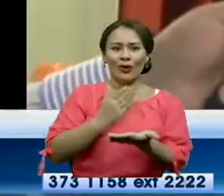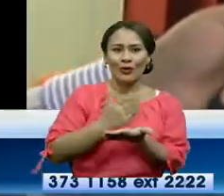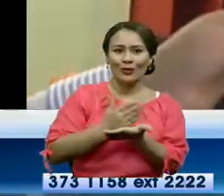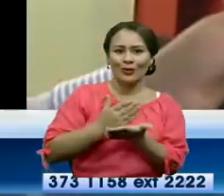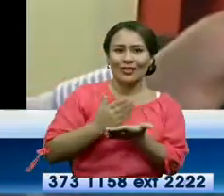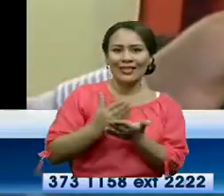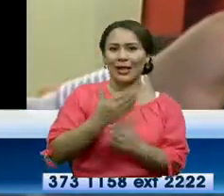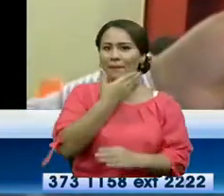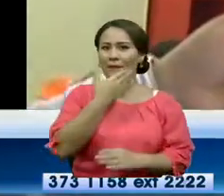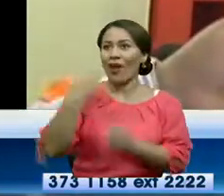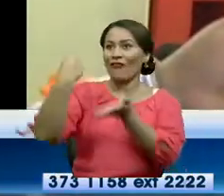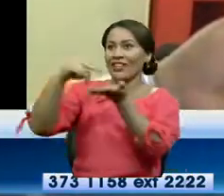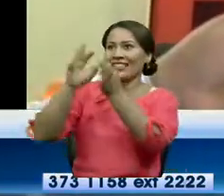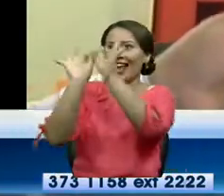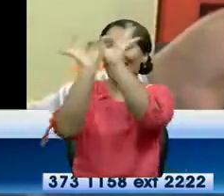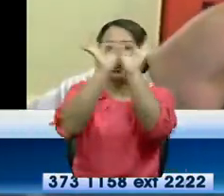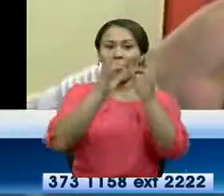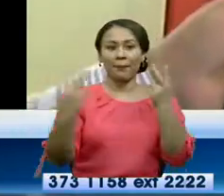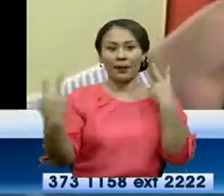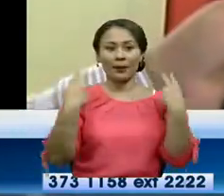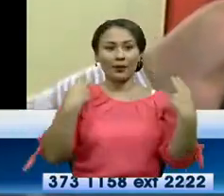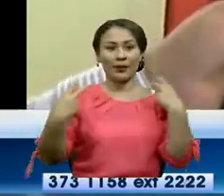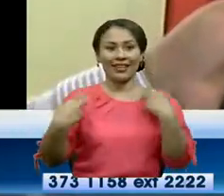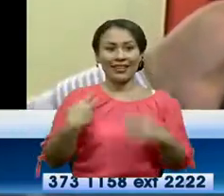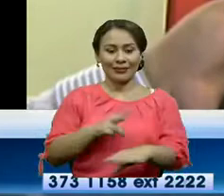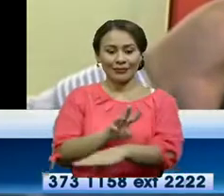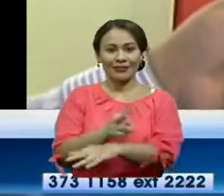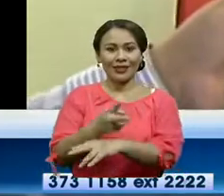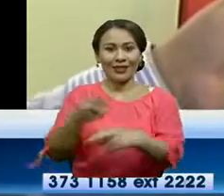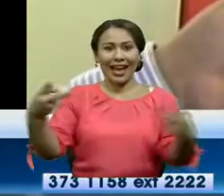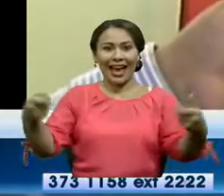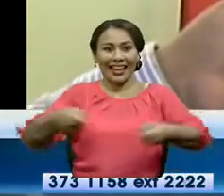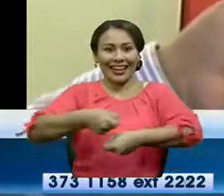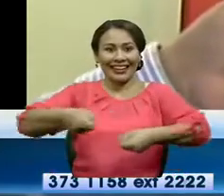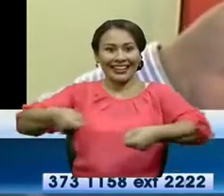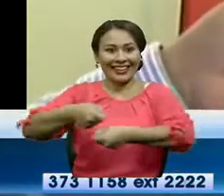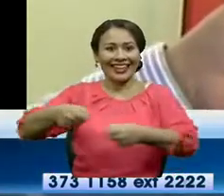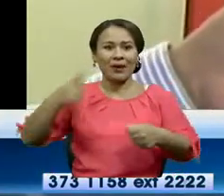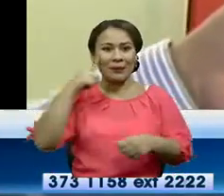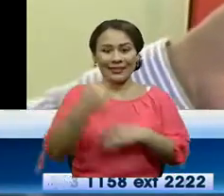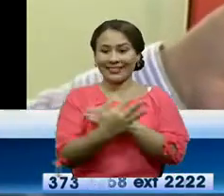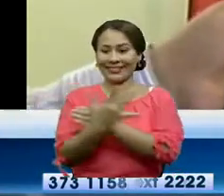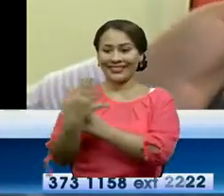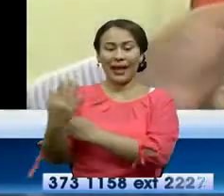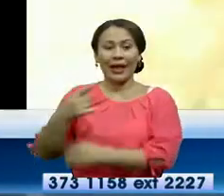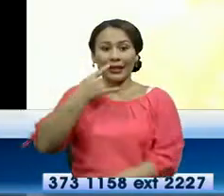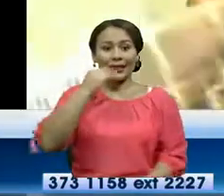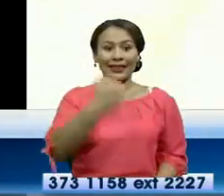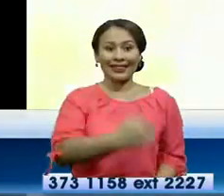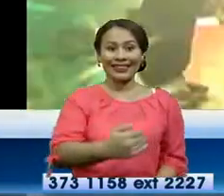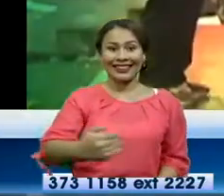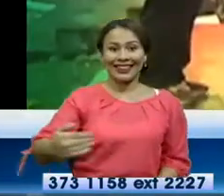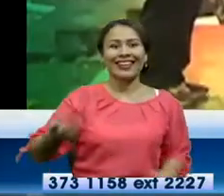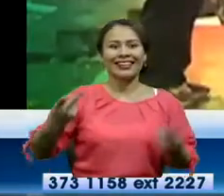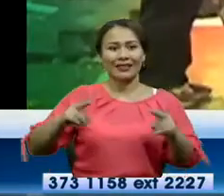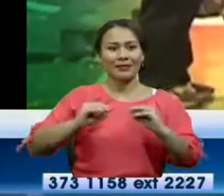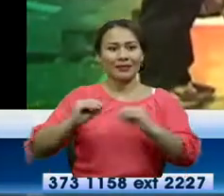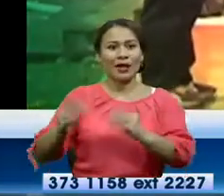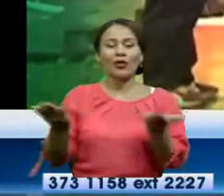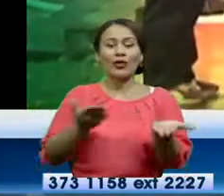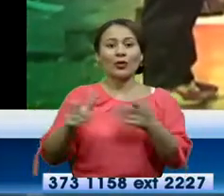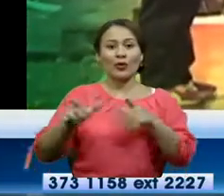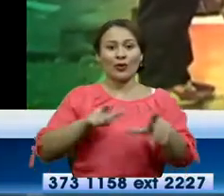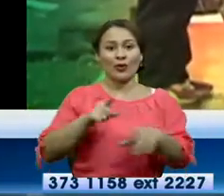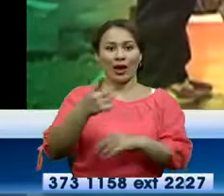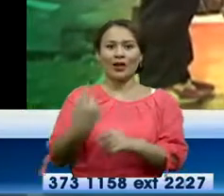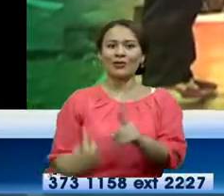para fiestas, peluquería, jardinería y demás. Y de igual manera para los pequeños de casa. En el Centro Polifuncional